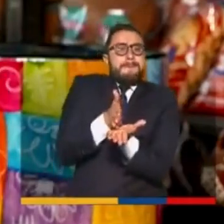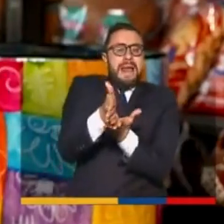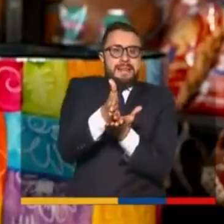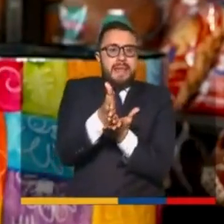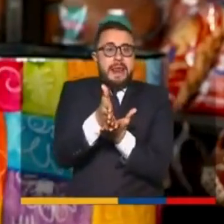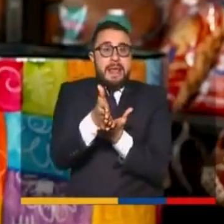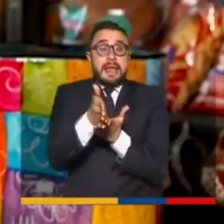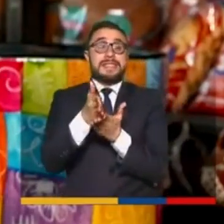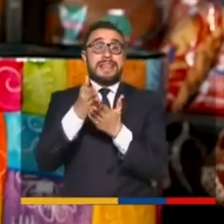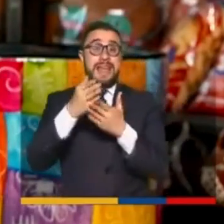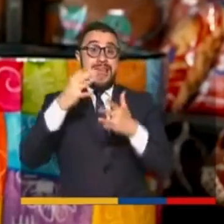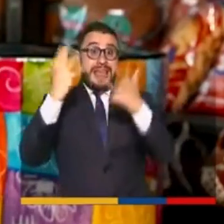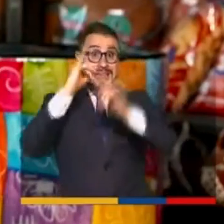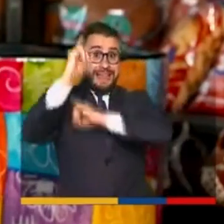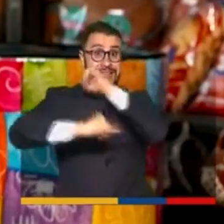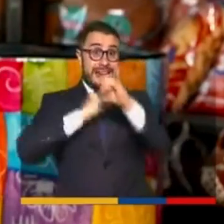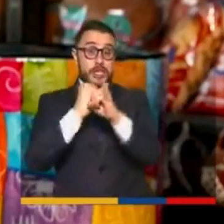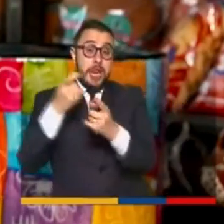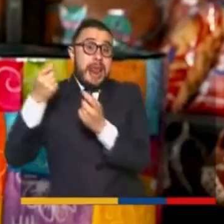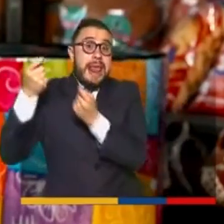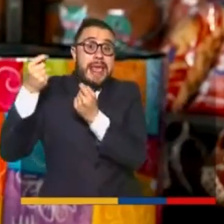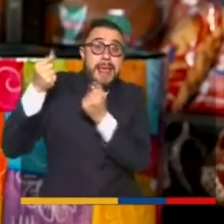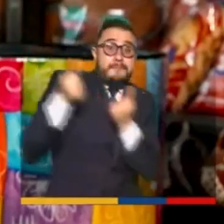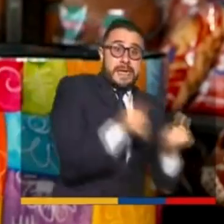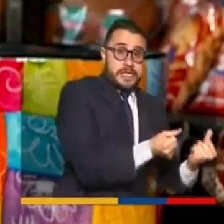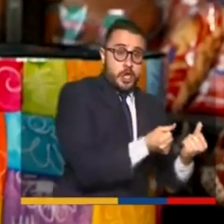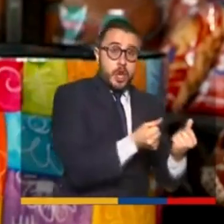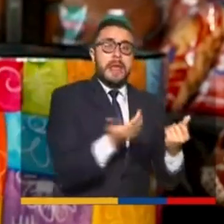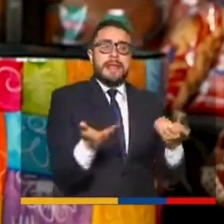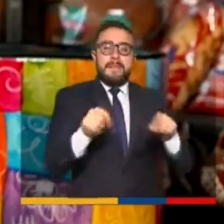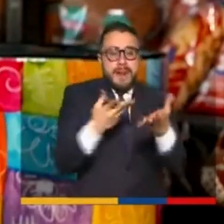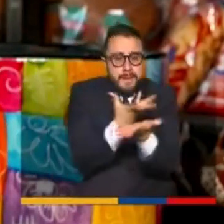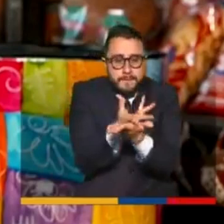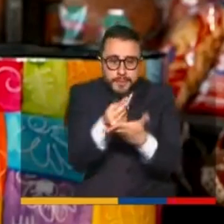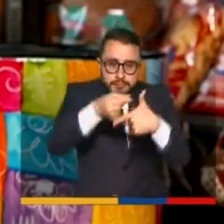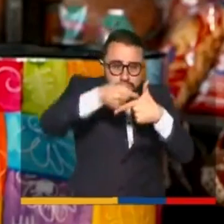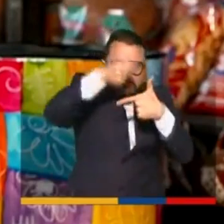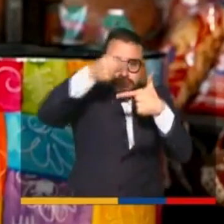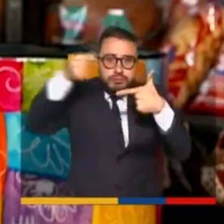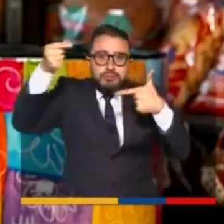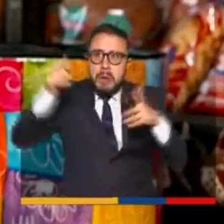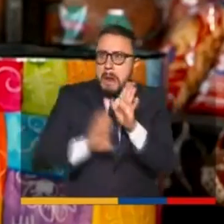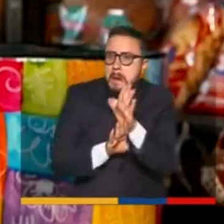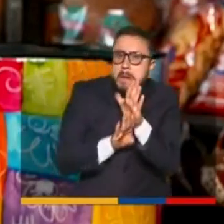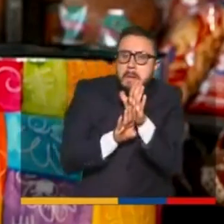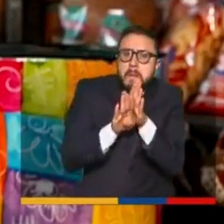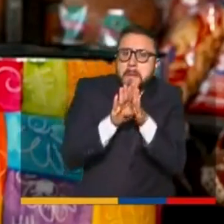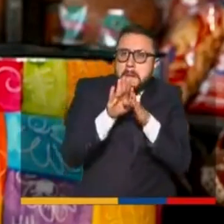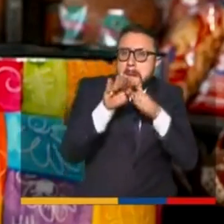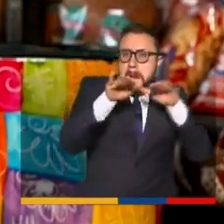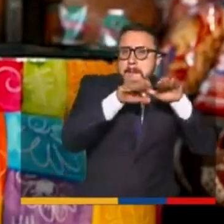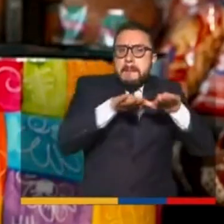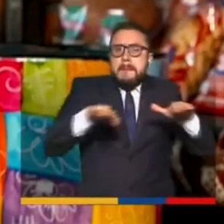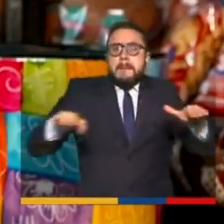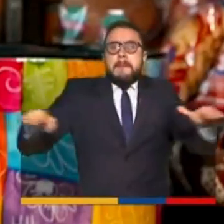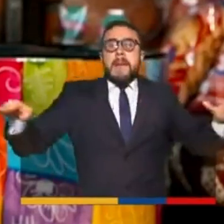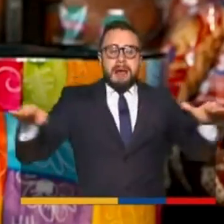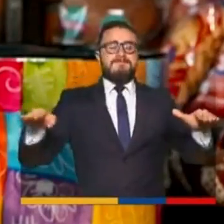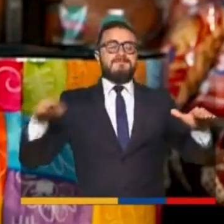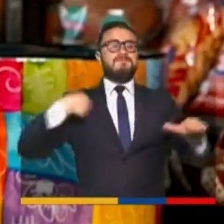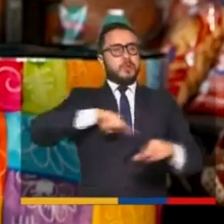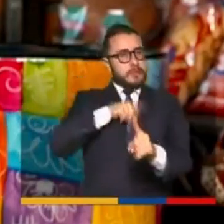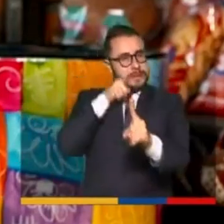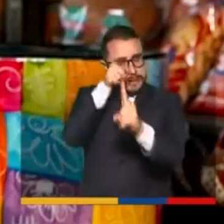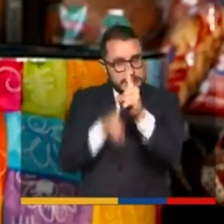inversión y la credibilidad de los mercados. Lo hemos logrado. A esta difícil situación fiscal se